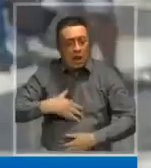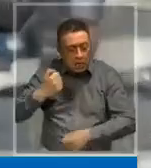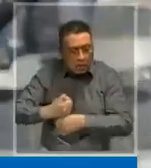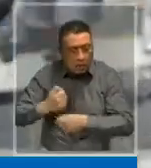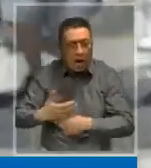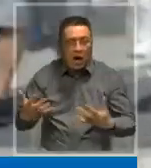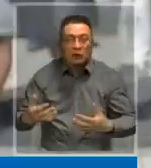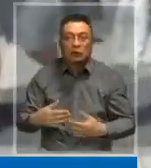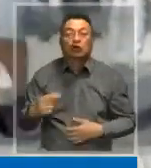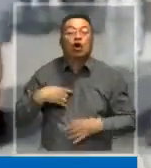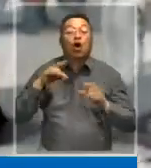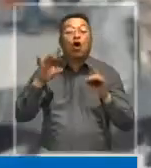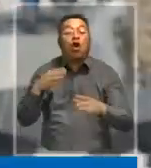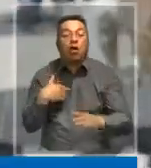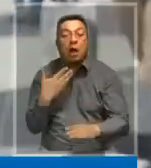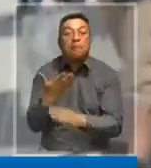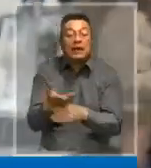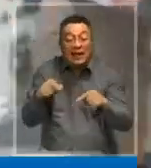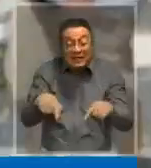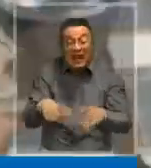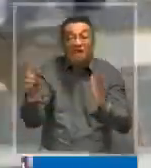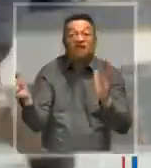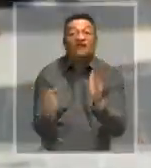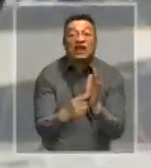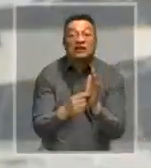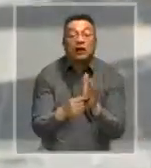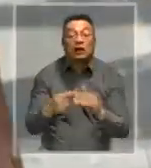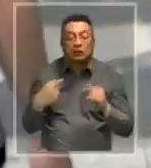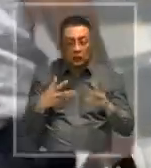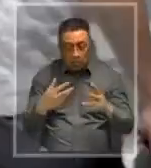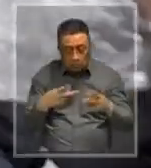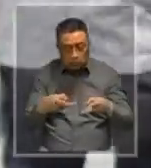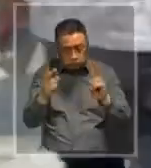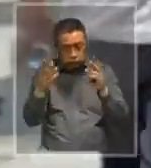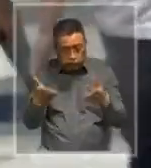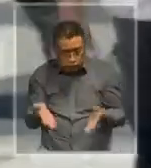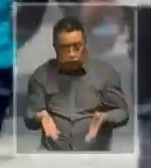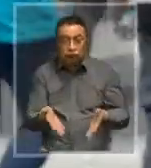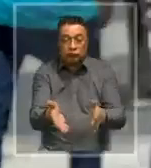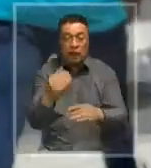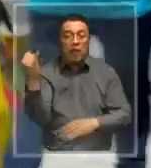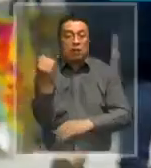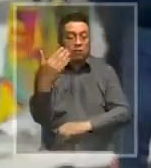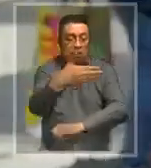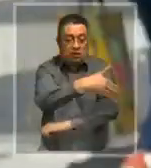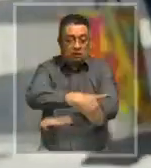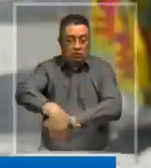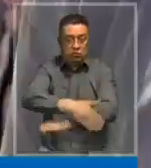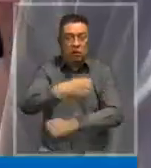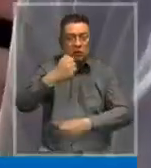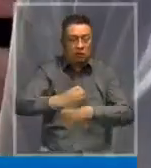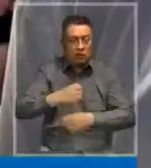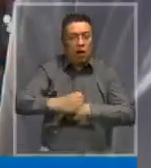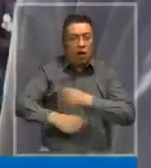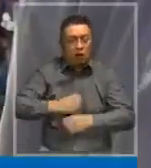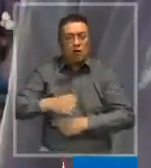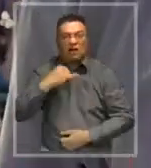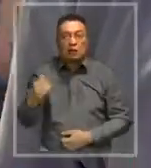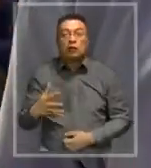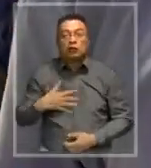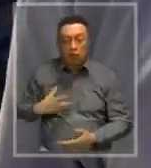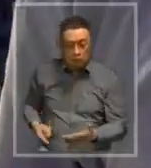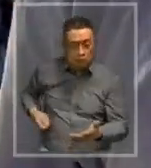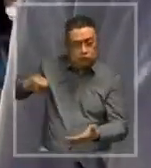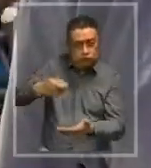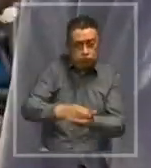Nosotros lo único que le estamos pidiendo es que por esta fecha haga lista gorda y los entregue Independencia, donde trabajamos todos los años. Donde invertimos 500